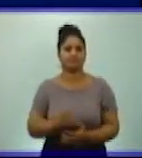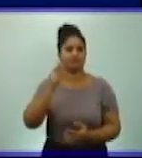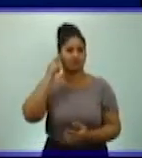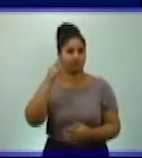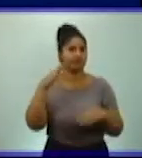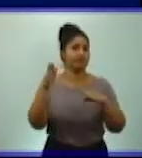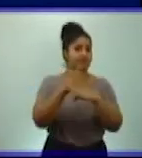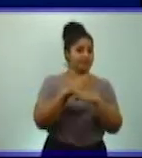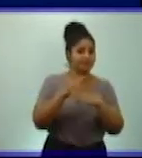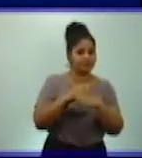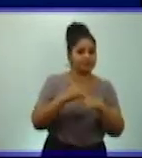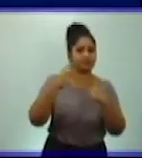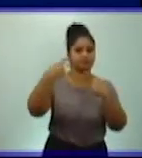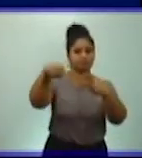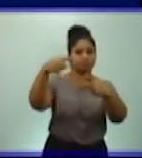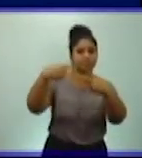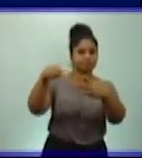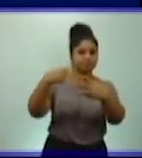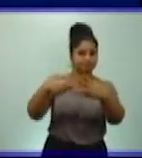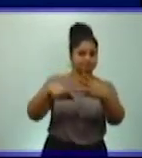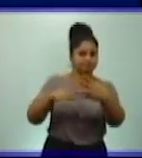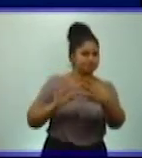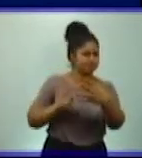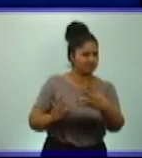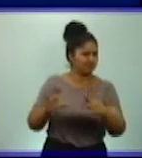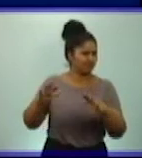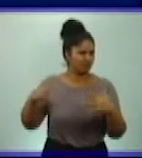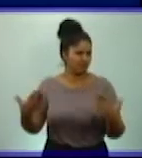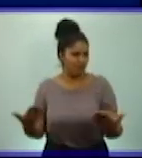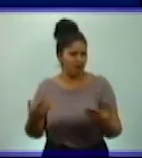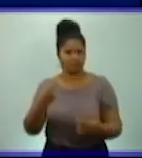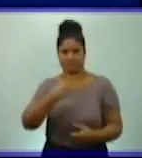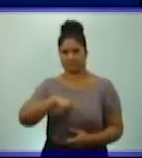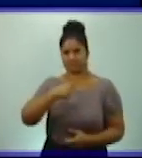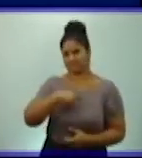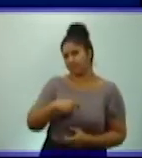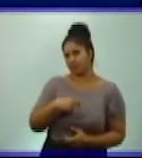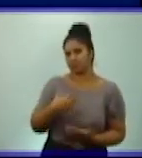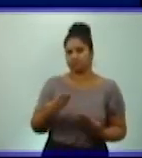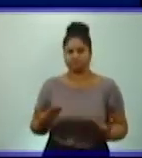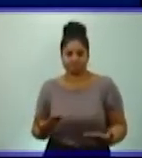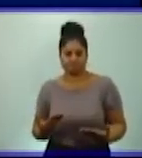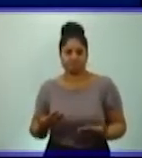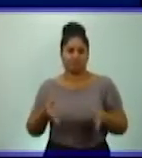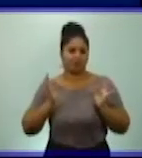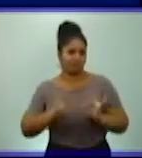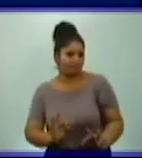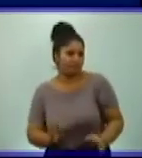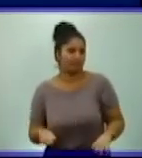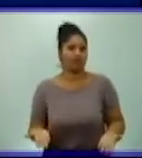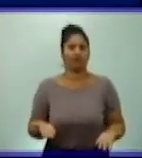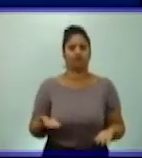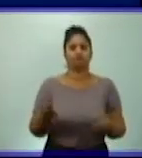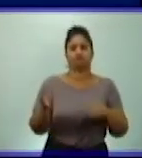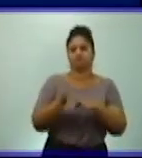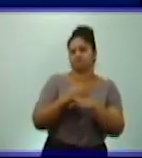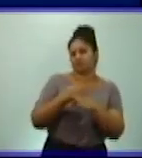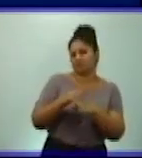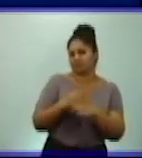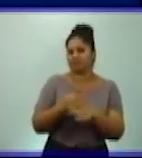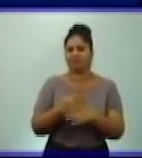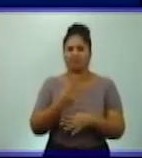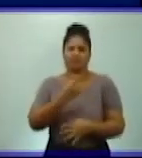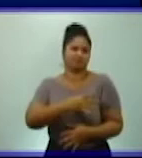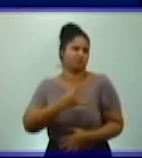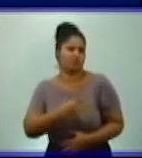dolor, la verdad, las falsas apariencias. Y como idea central, el triunfo